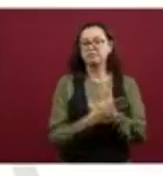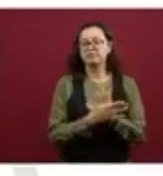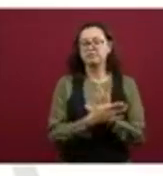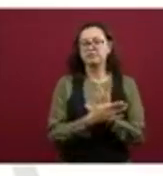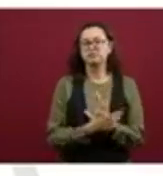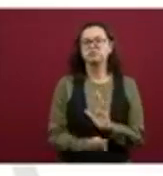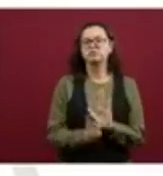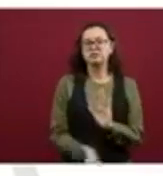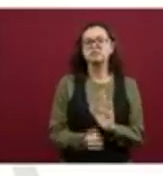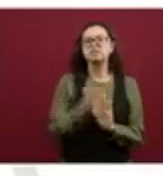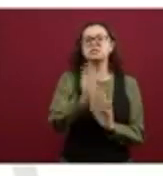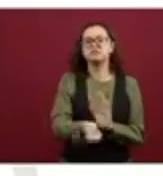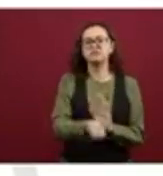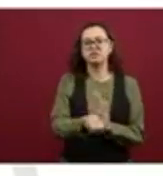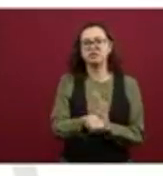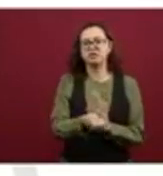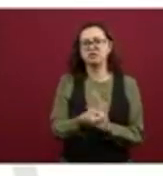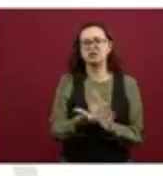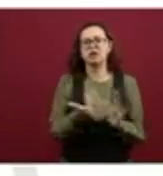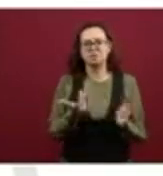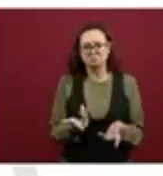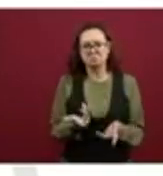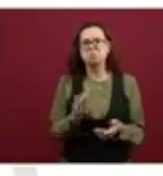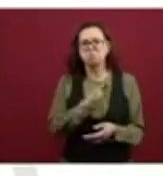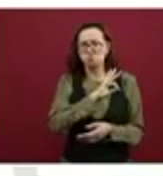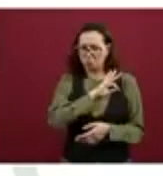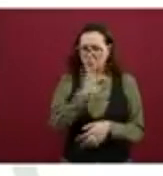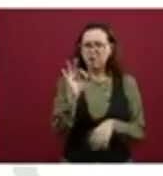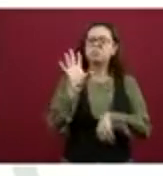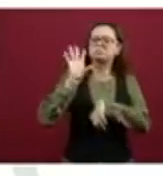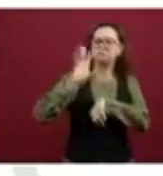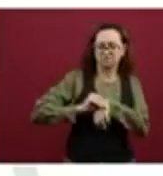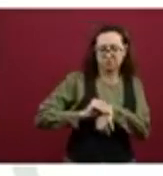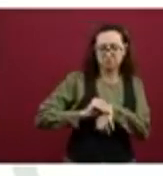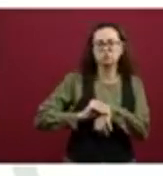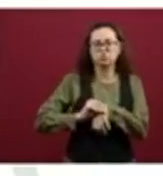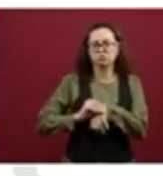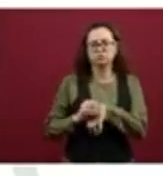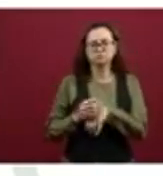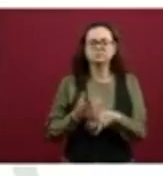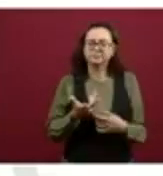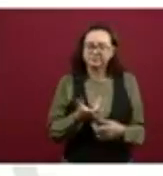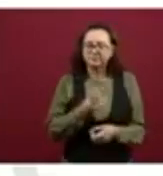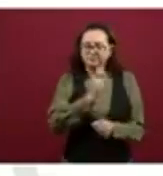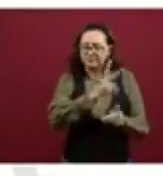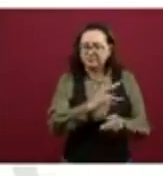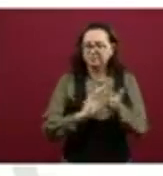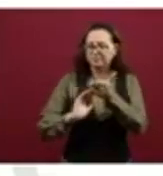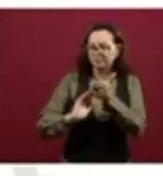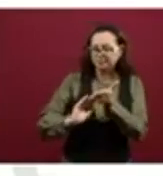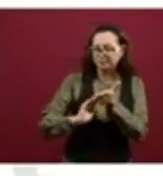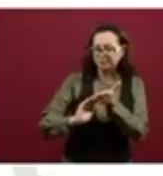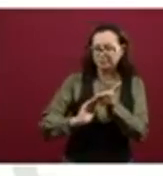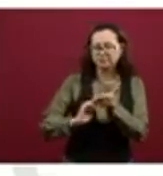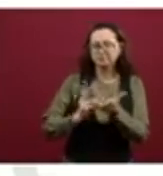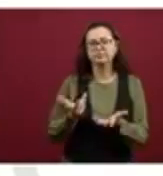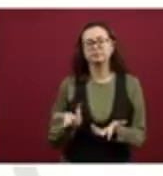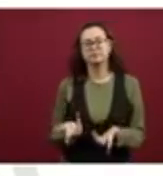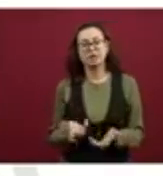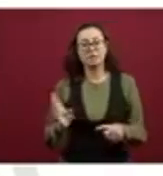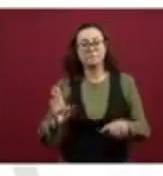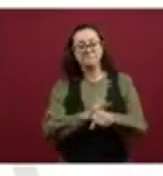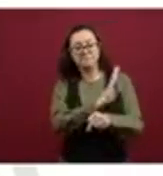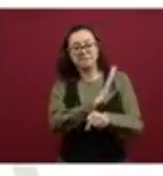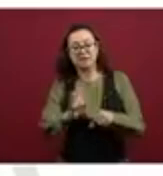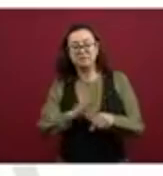qué es lo que debe regir en condonaciones de impuestos. Entonces, incluso cualquier beneficio que se otorgue siempre debe